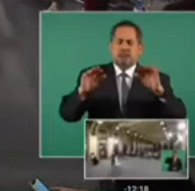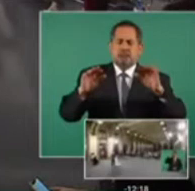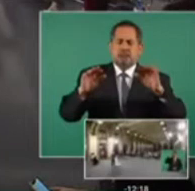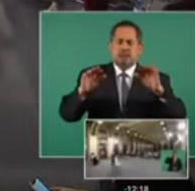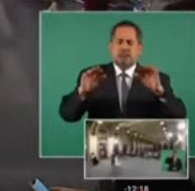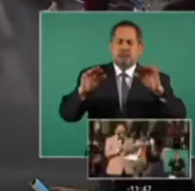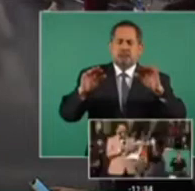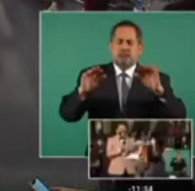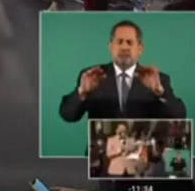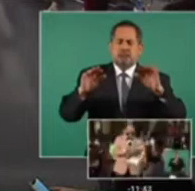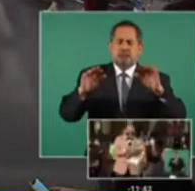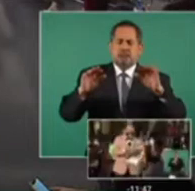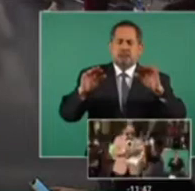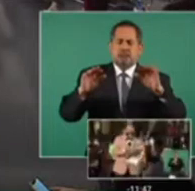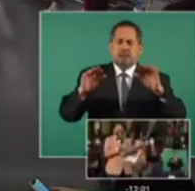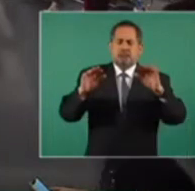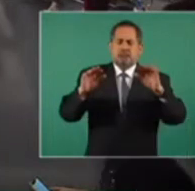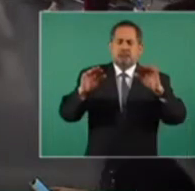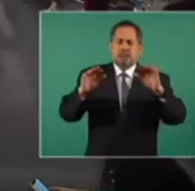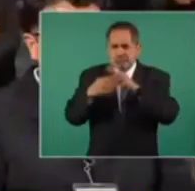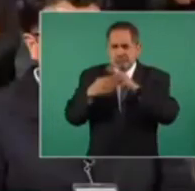Este no es mermelero, ¿eh? Este es uno de los buenos.